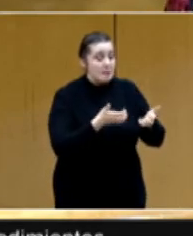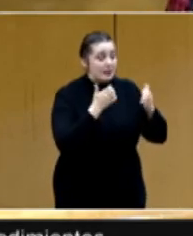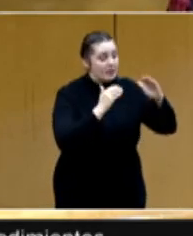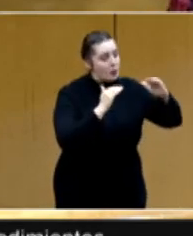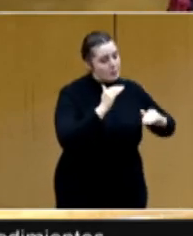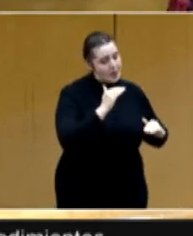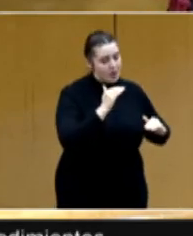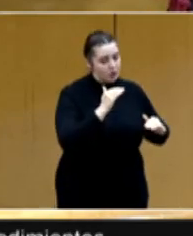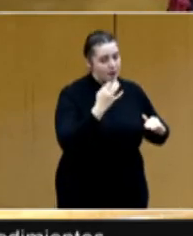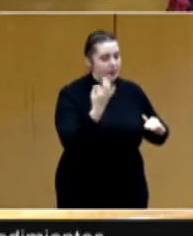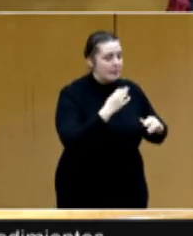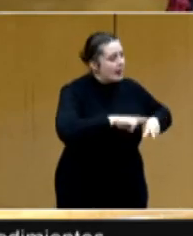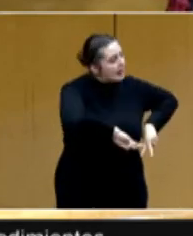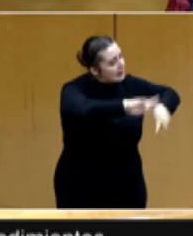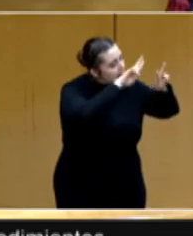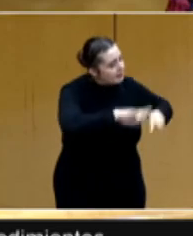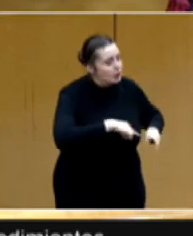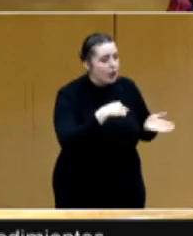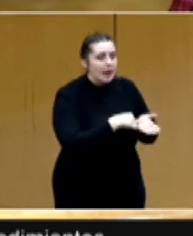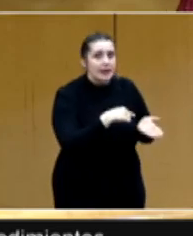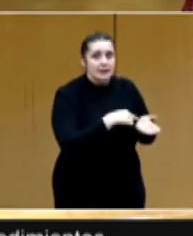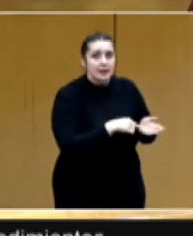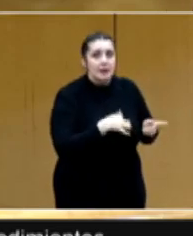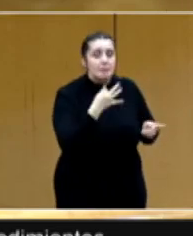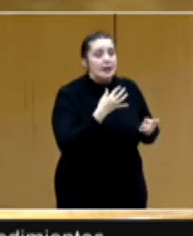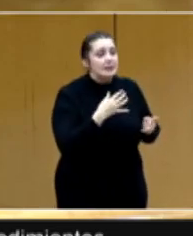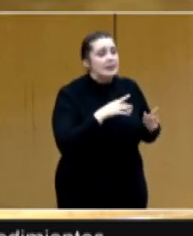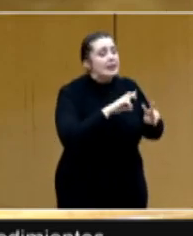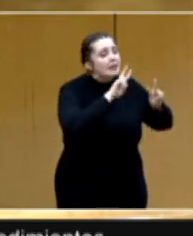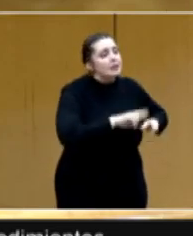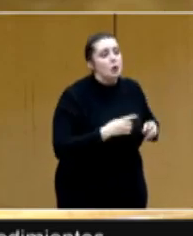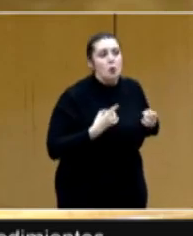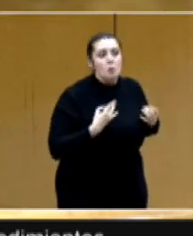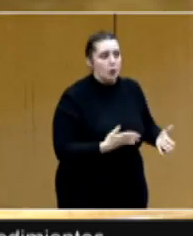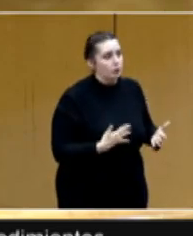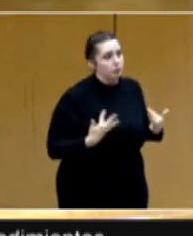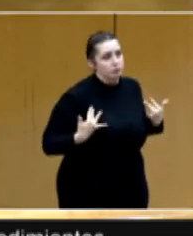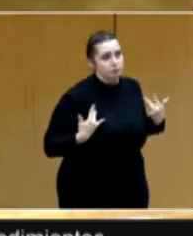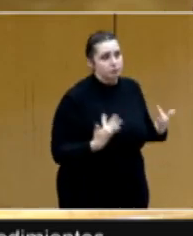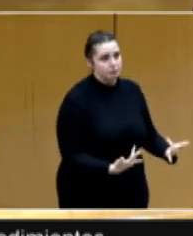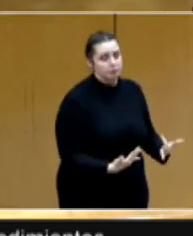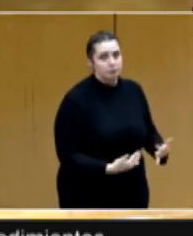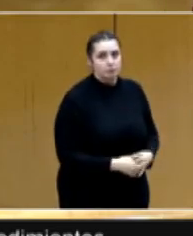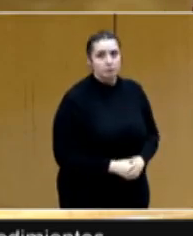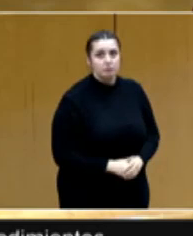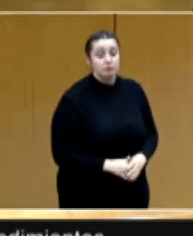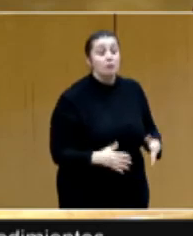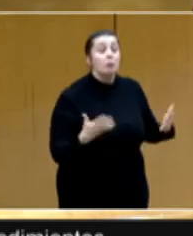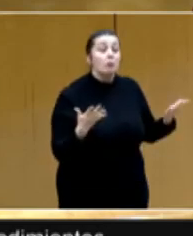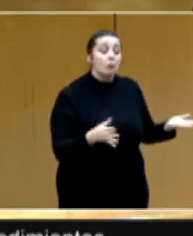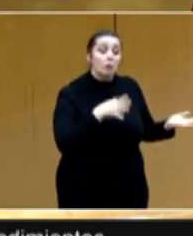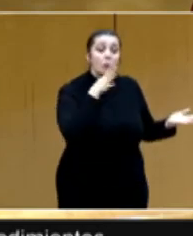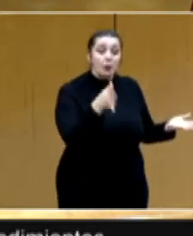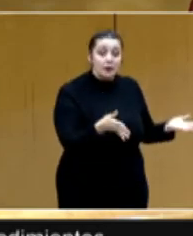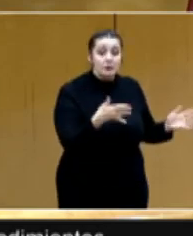su revisión y exige además su pronta revisión su pronta revisión y por eso no